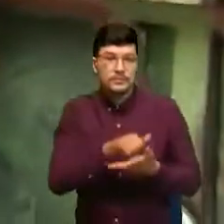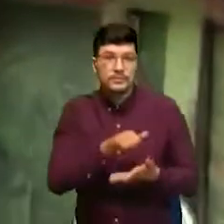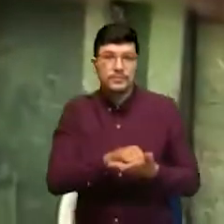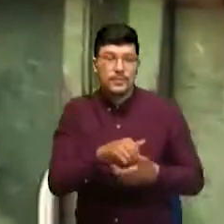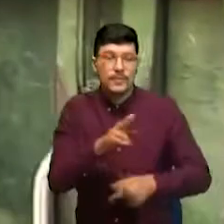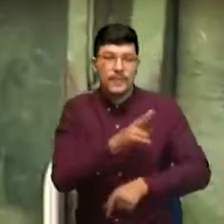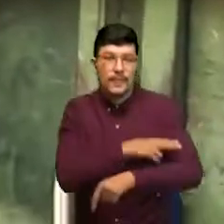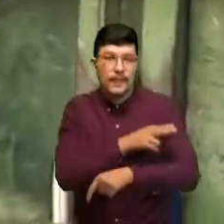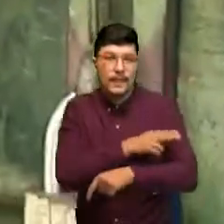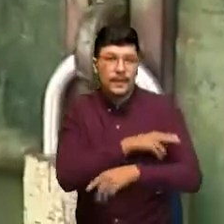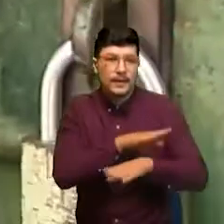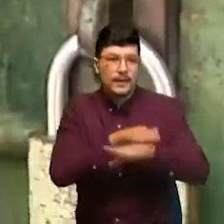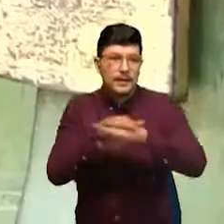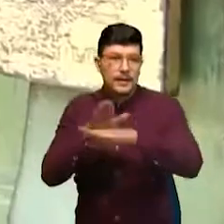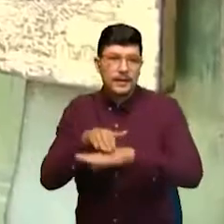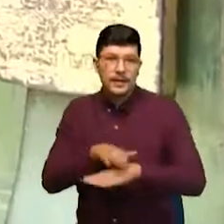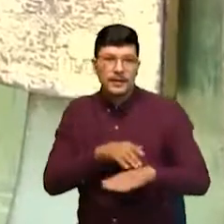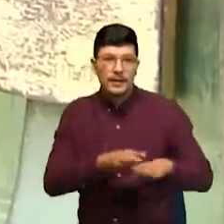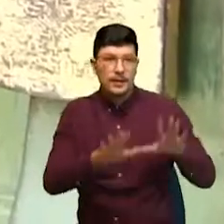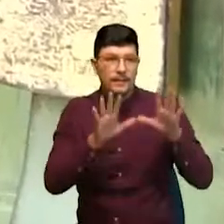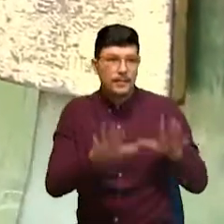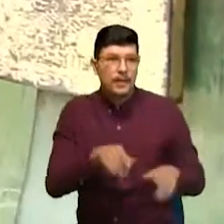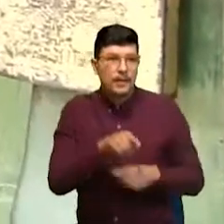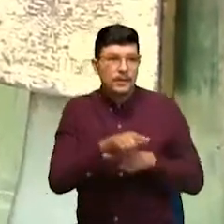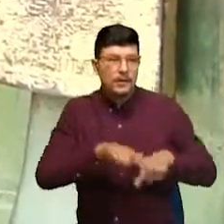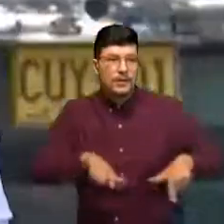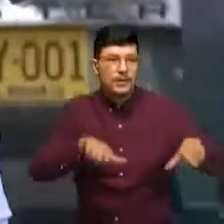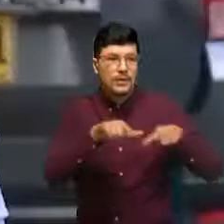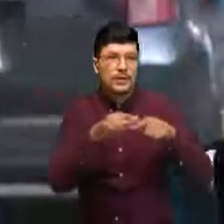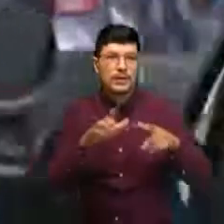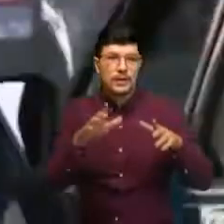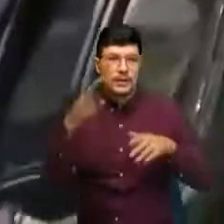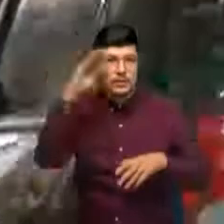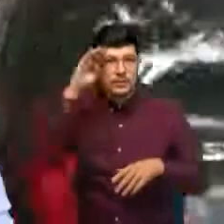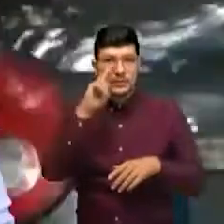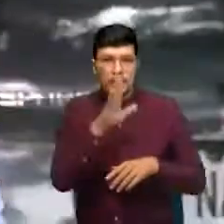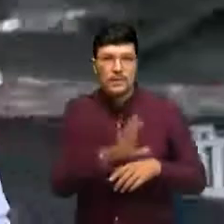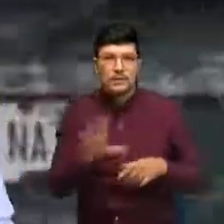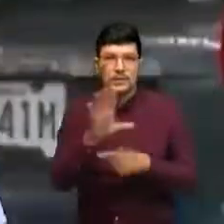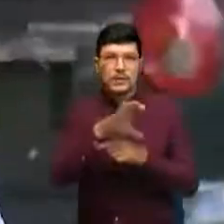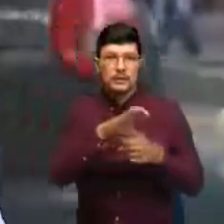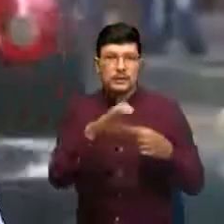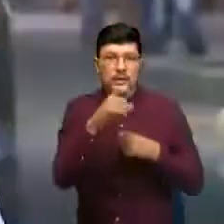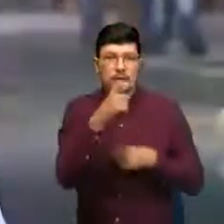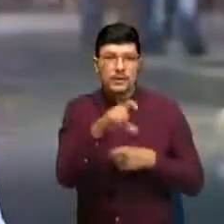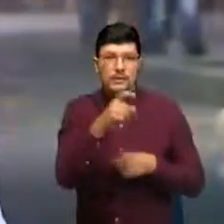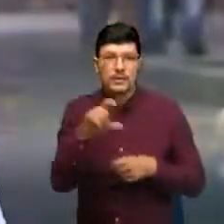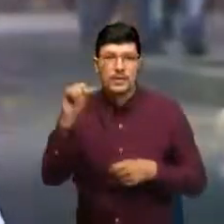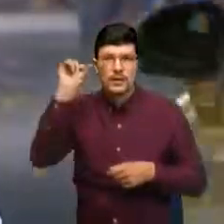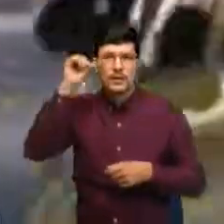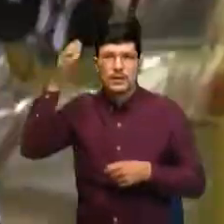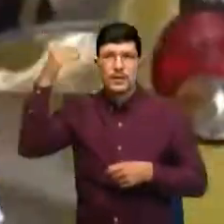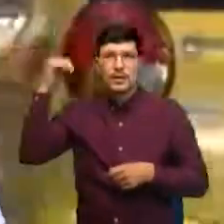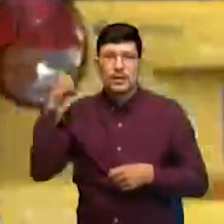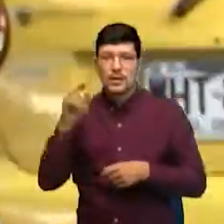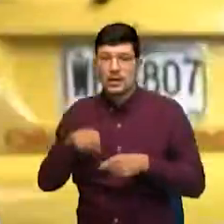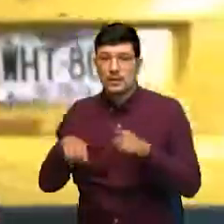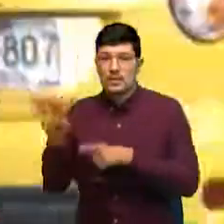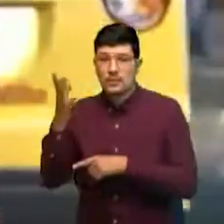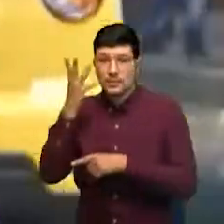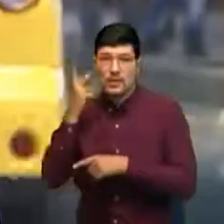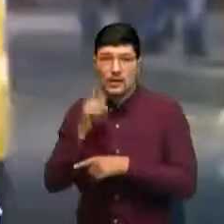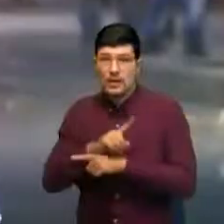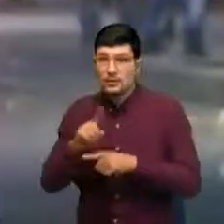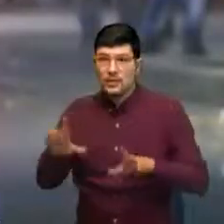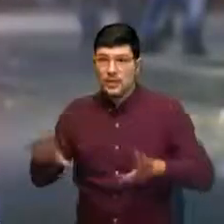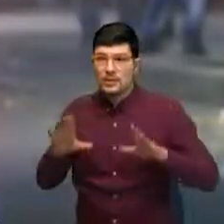llamado al colapsarse las estaciones de policía en cúcuta y es que recordamos que hace unos días estaba recibiendo internos como se había